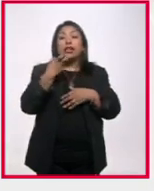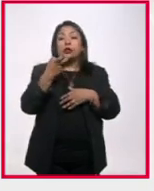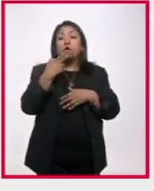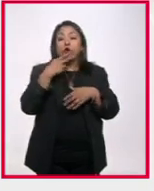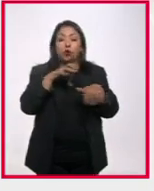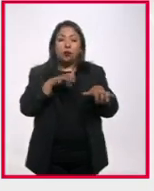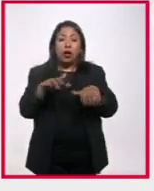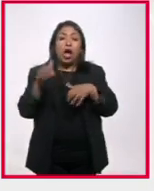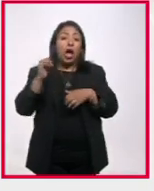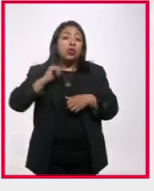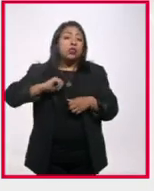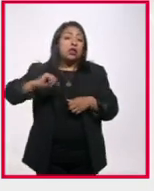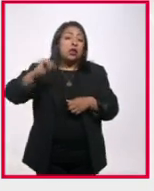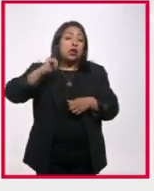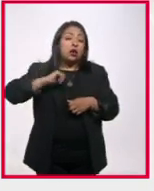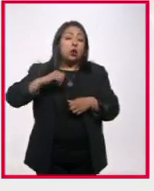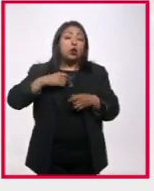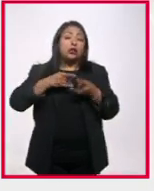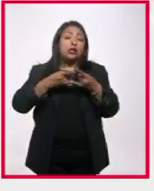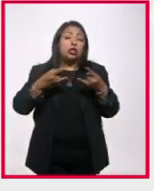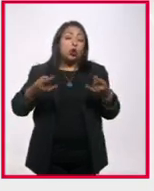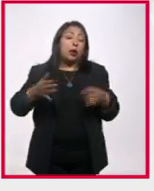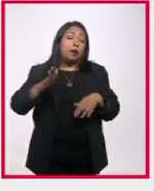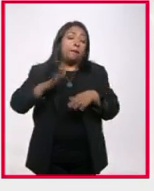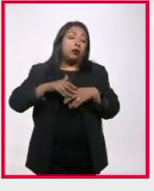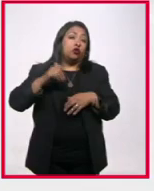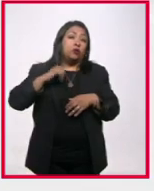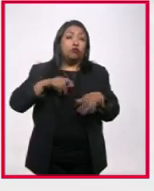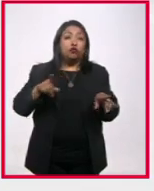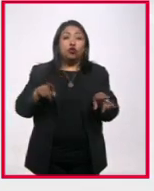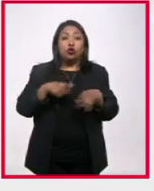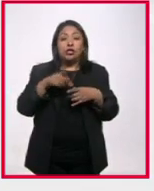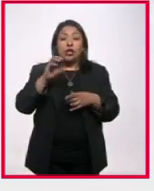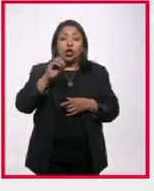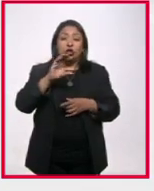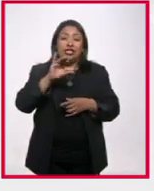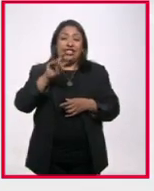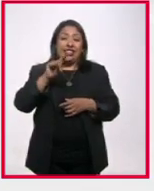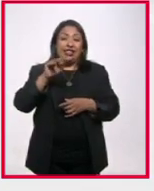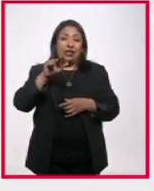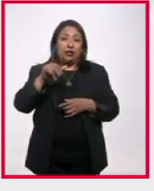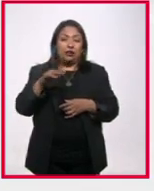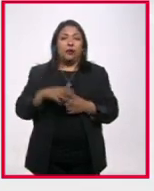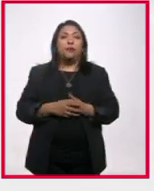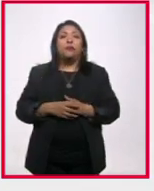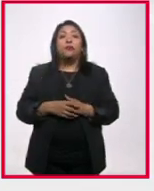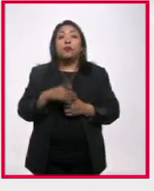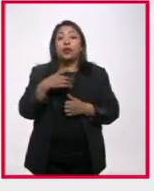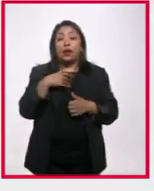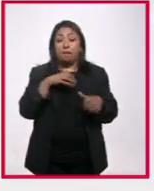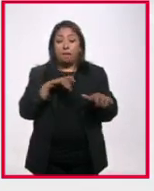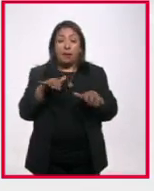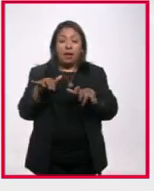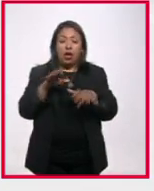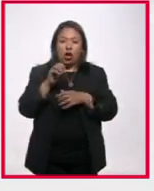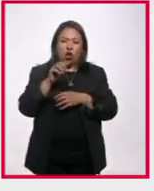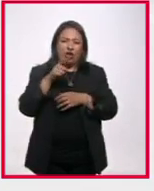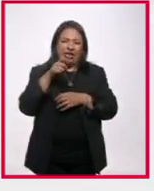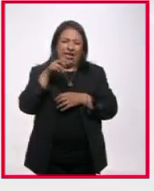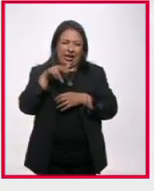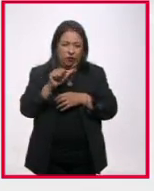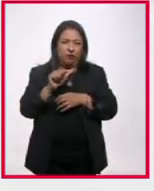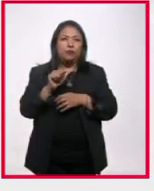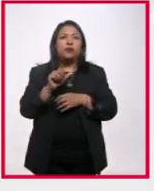instrumentos más antiguos en la historia musical de Occidente. El órgano, desde un punto de